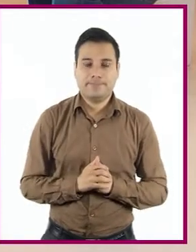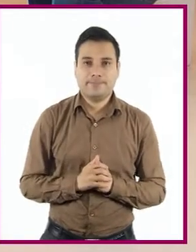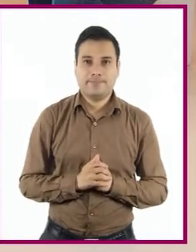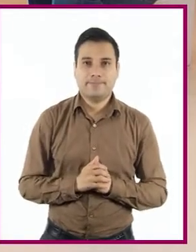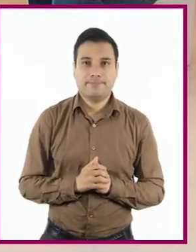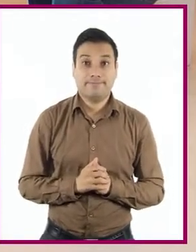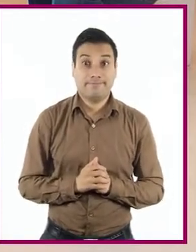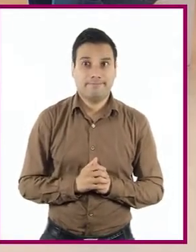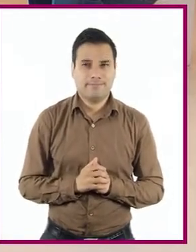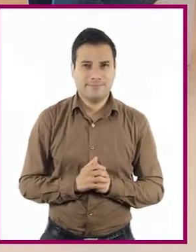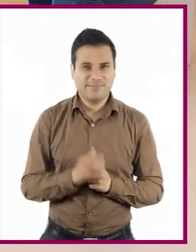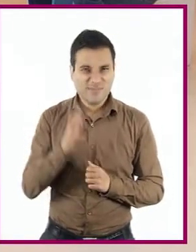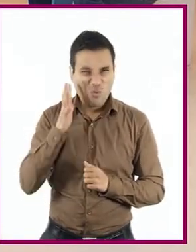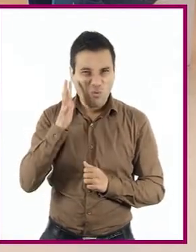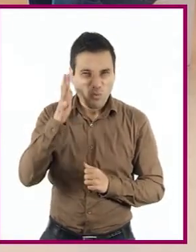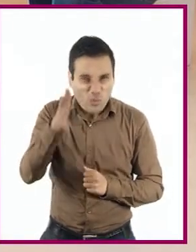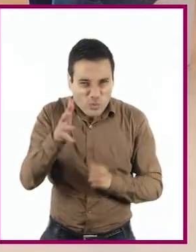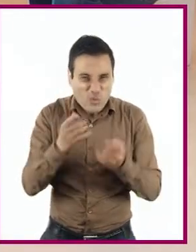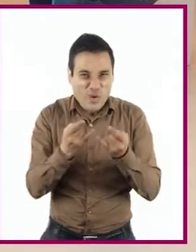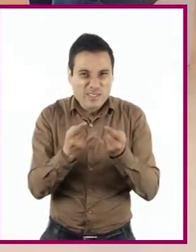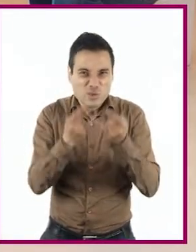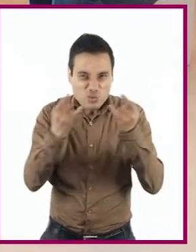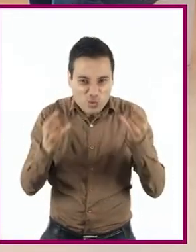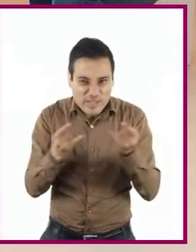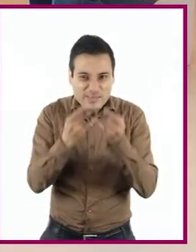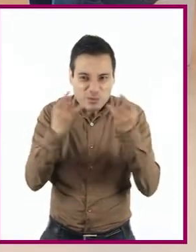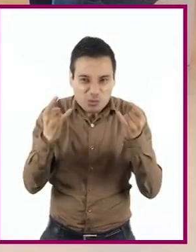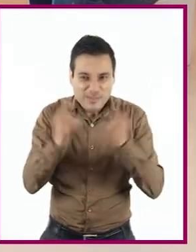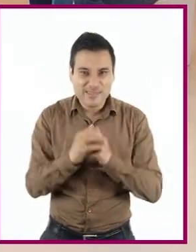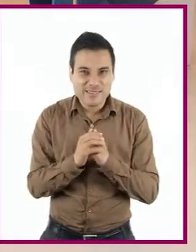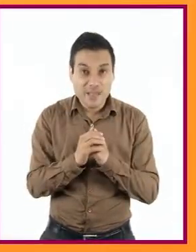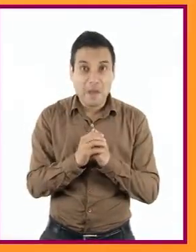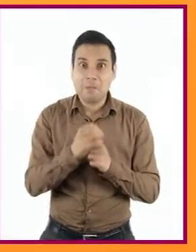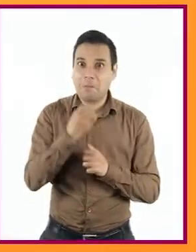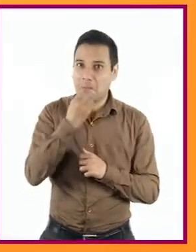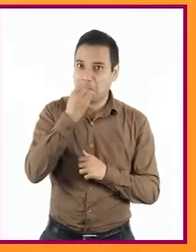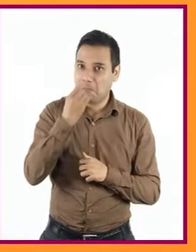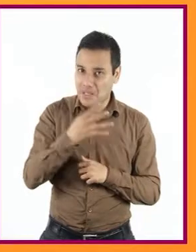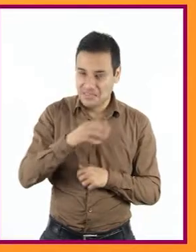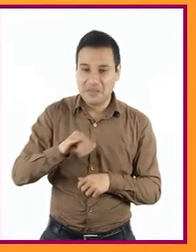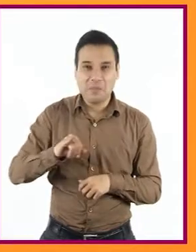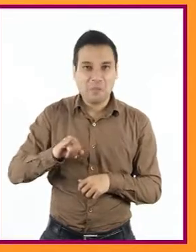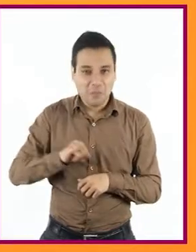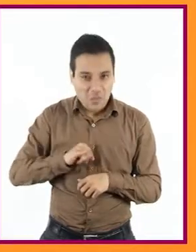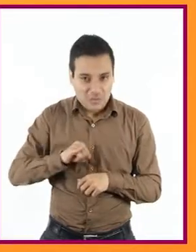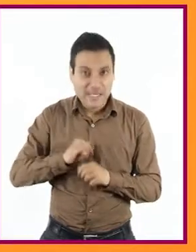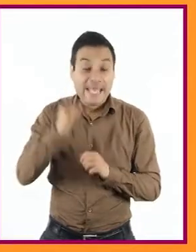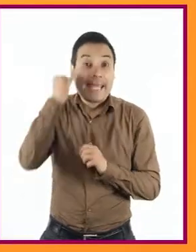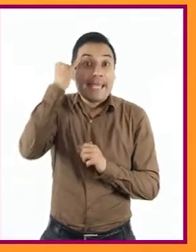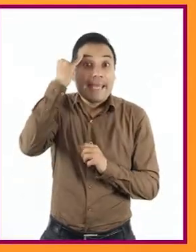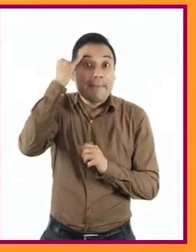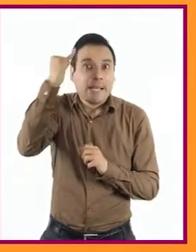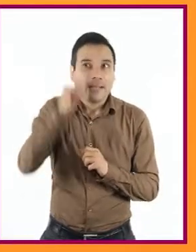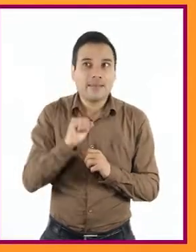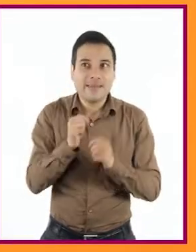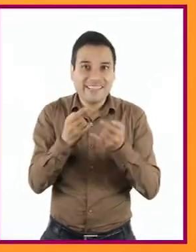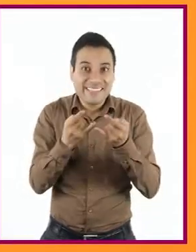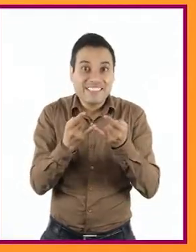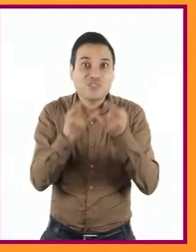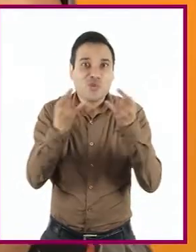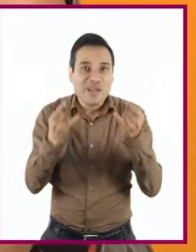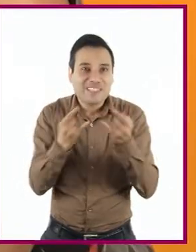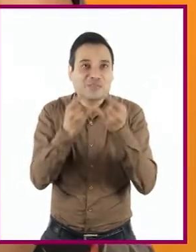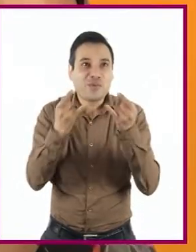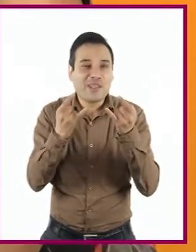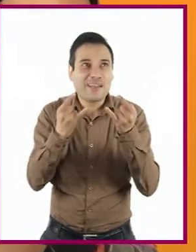¿Escribir memorias del futuro? ¡Qué idea tan brillante! Imagínate qué tipo de narraciones